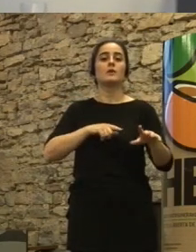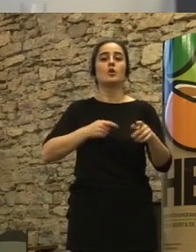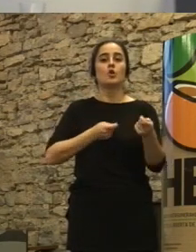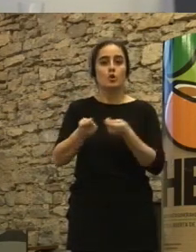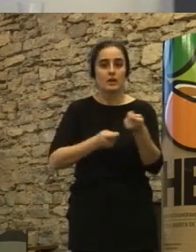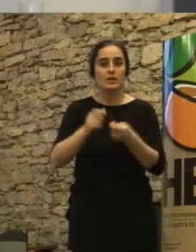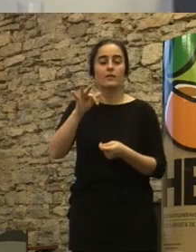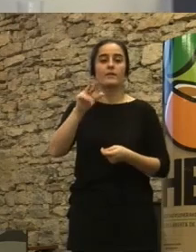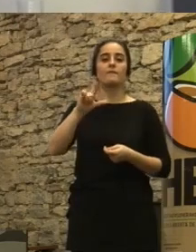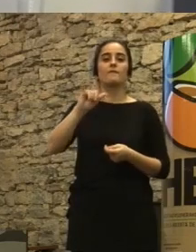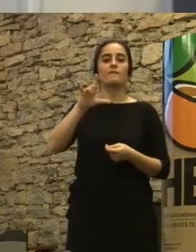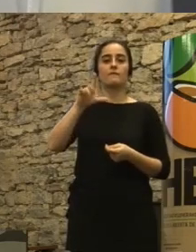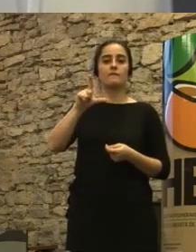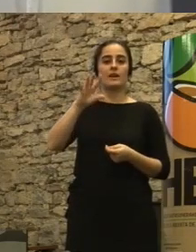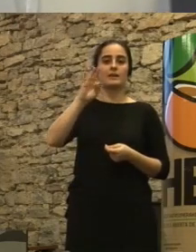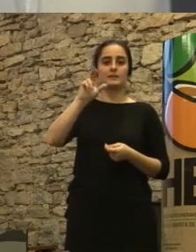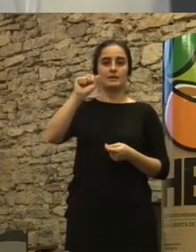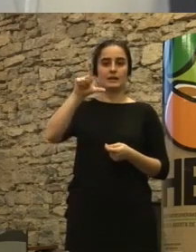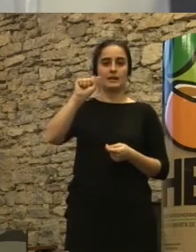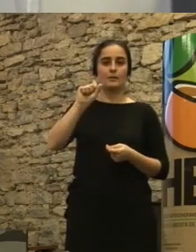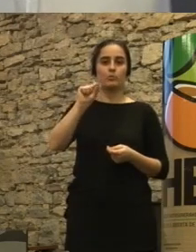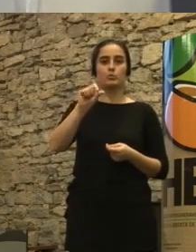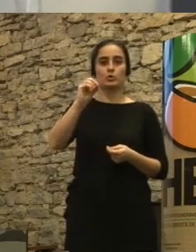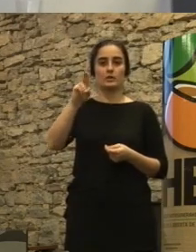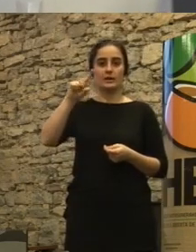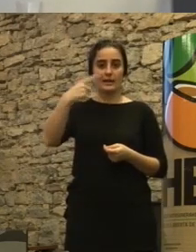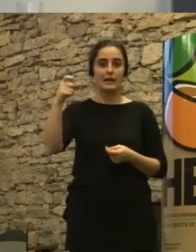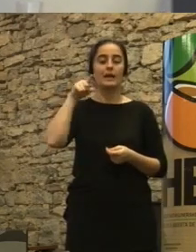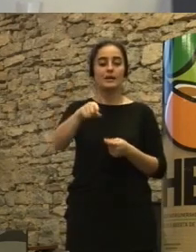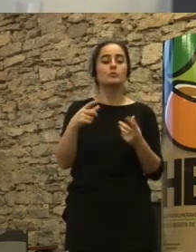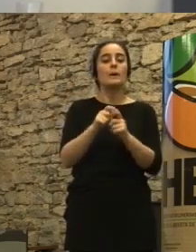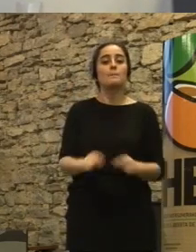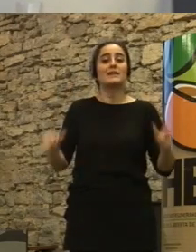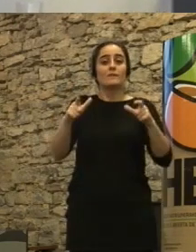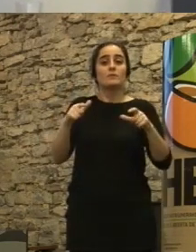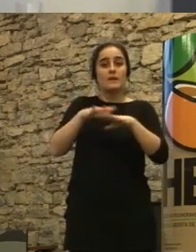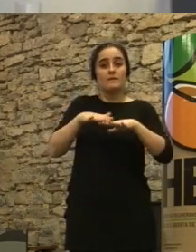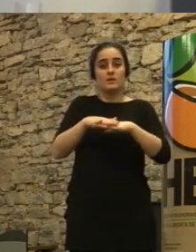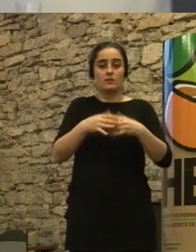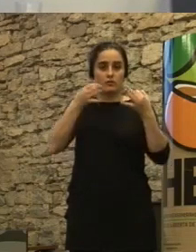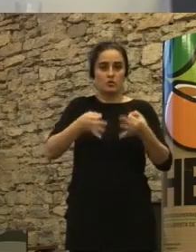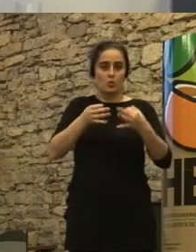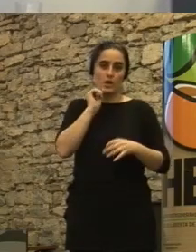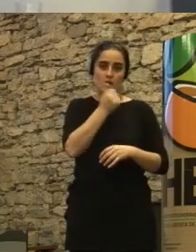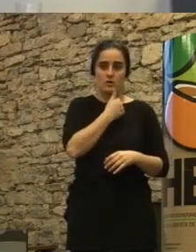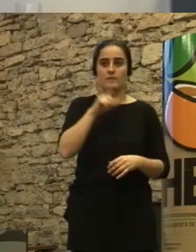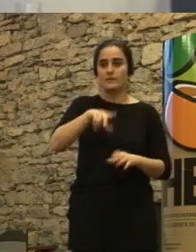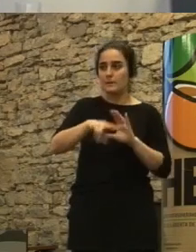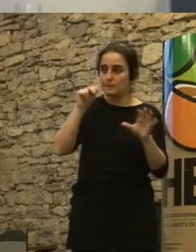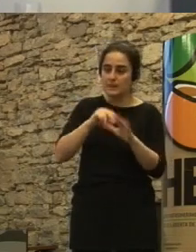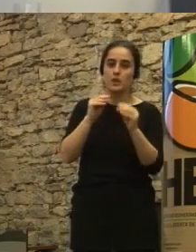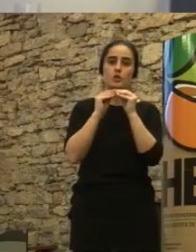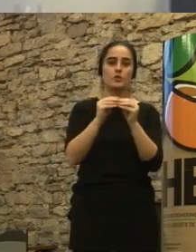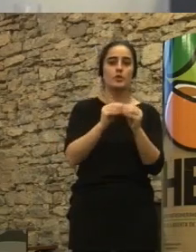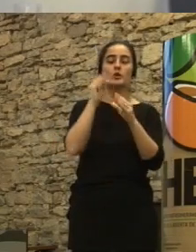Filtrala.org, que es una plataforma de filtraciones seguras y anónimas. También produce vídeos, da clases